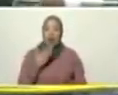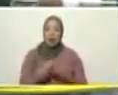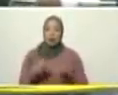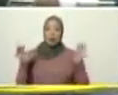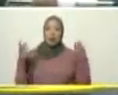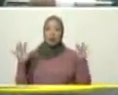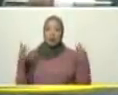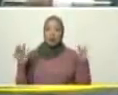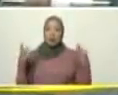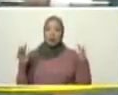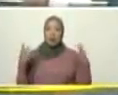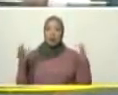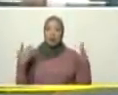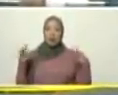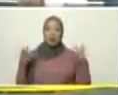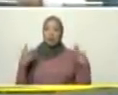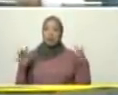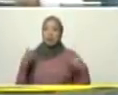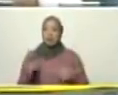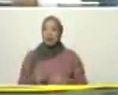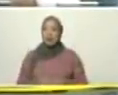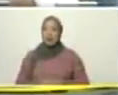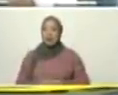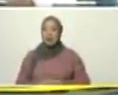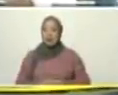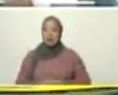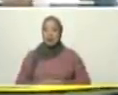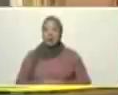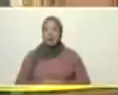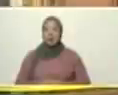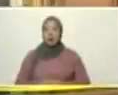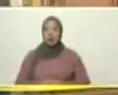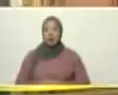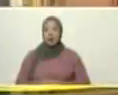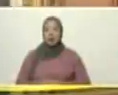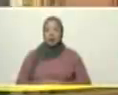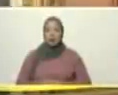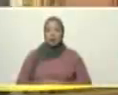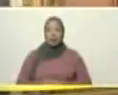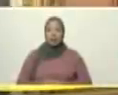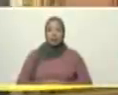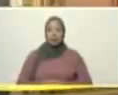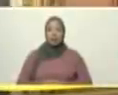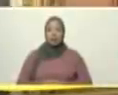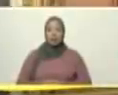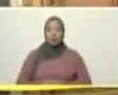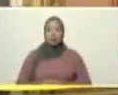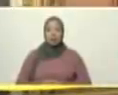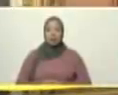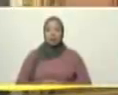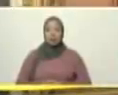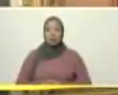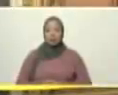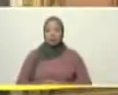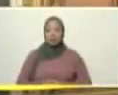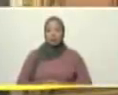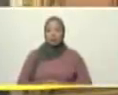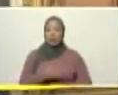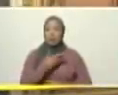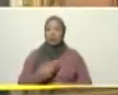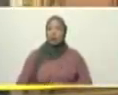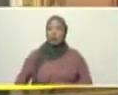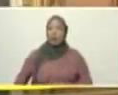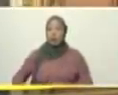Tenemos también a la periodista Tania Díaz, diputada y además rectora de la Universidad